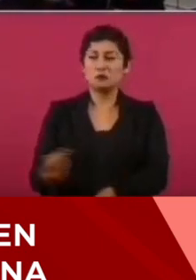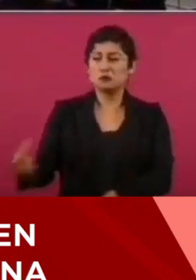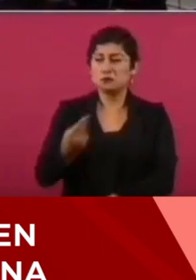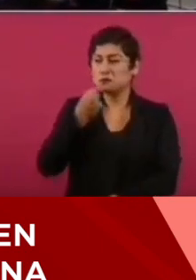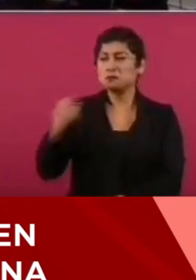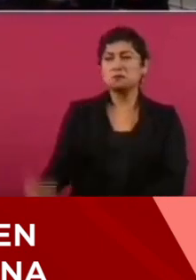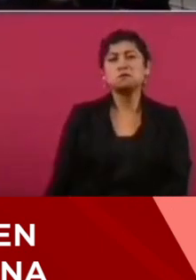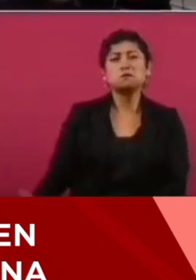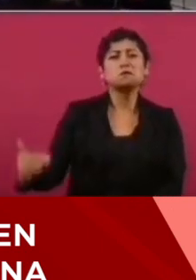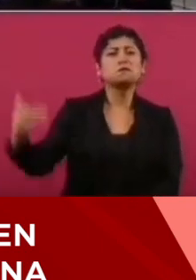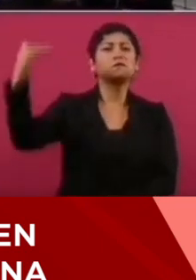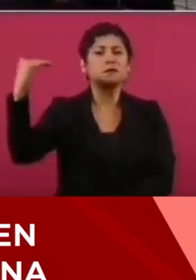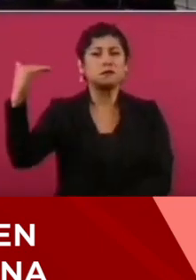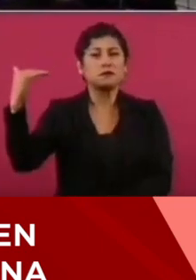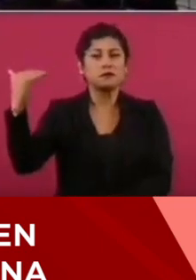Pues sí,